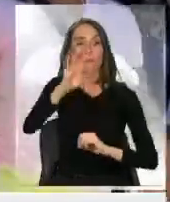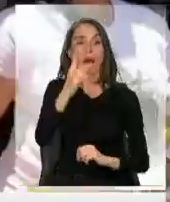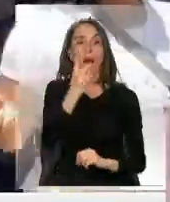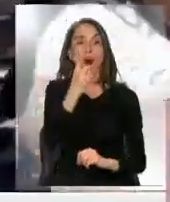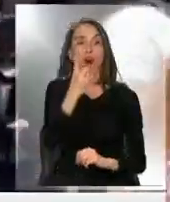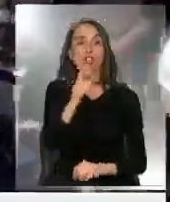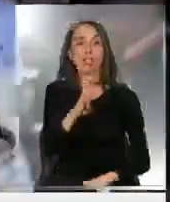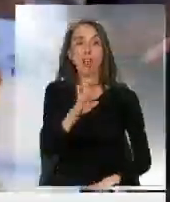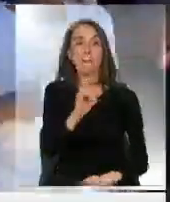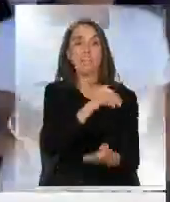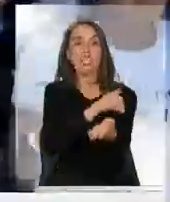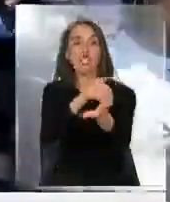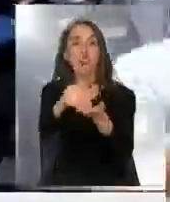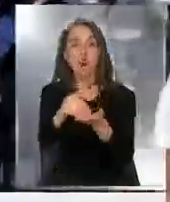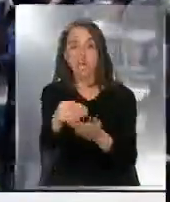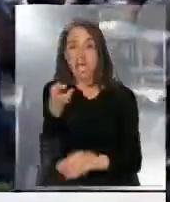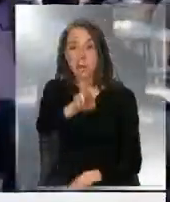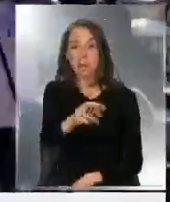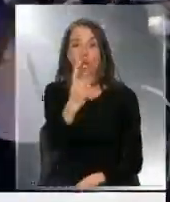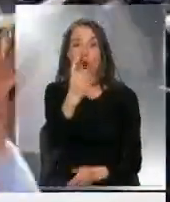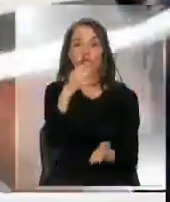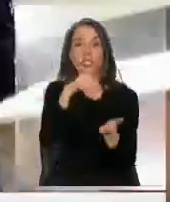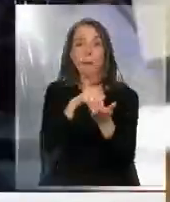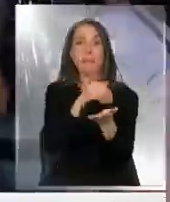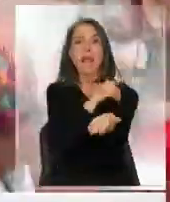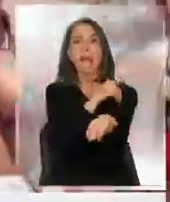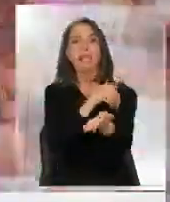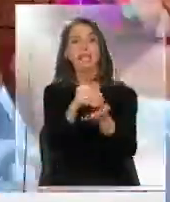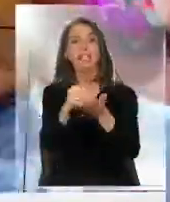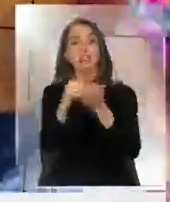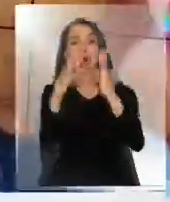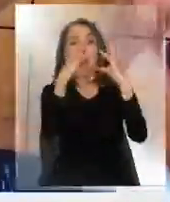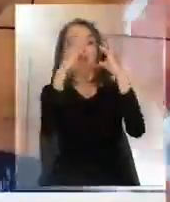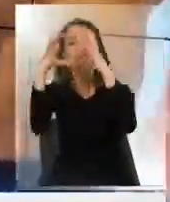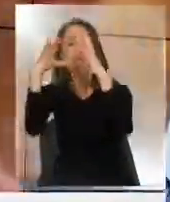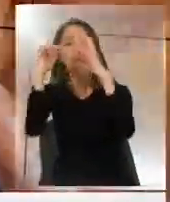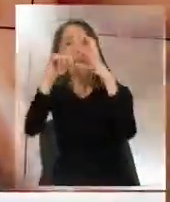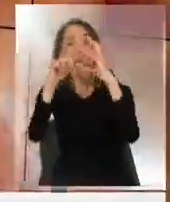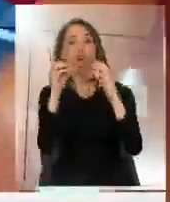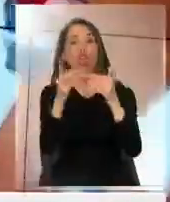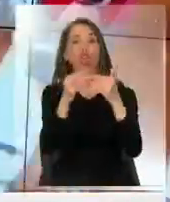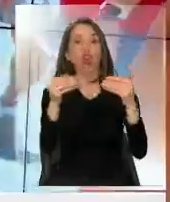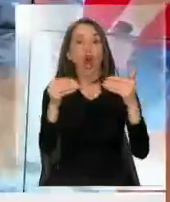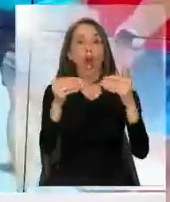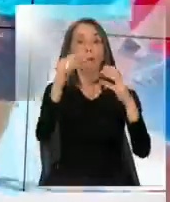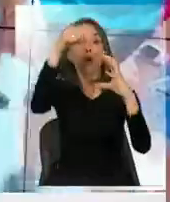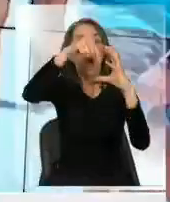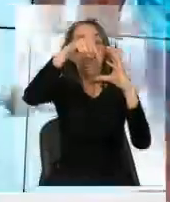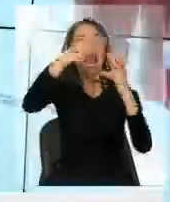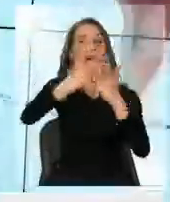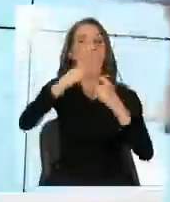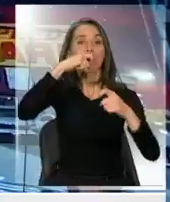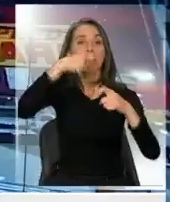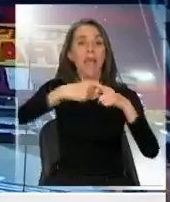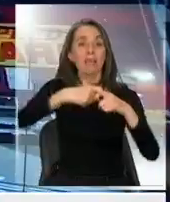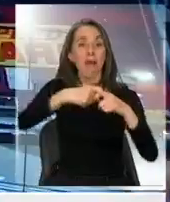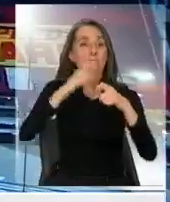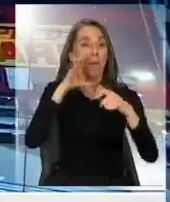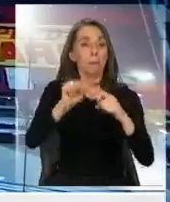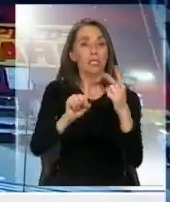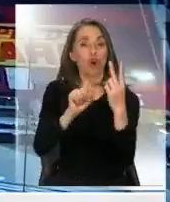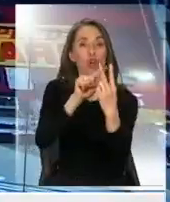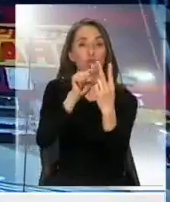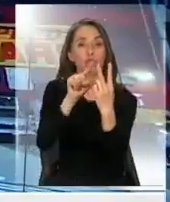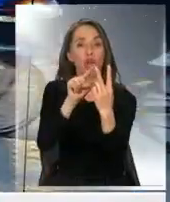11 billones, lo repito, 11 mil millones de dólares en diferentes metales. Por ejemplo, han detectado dos